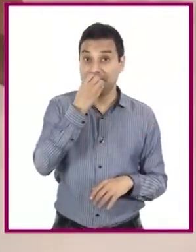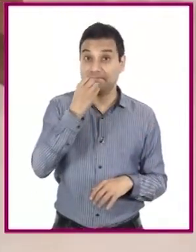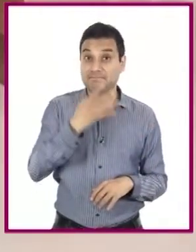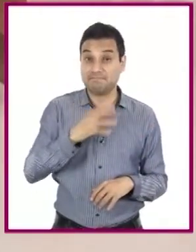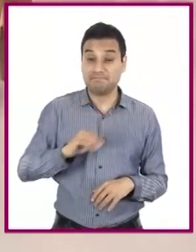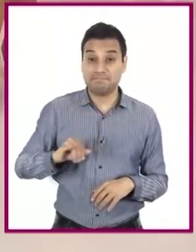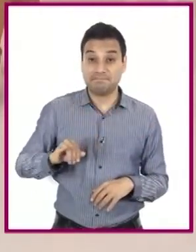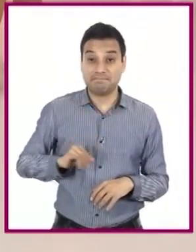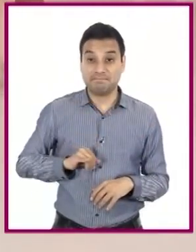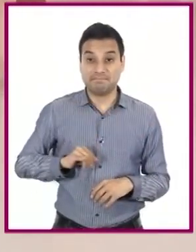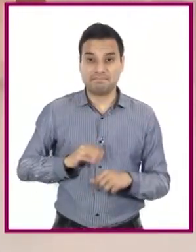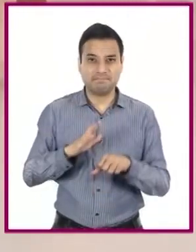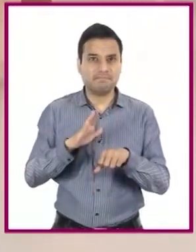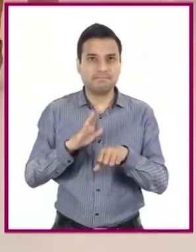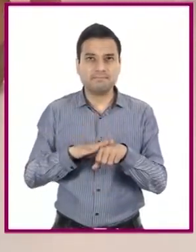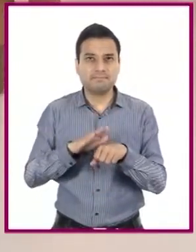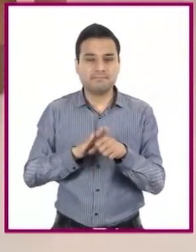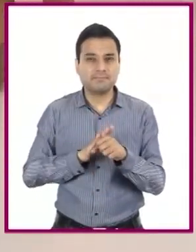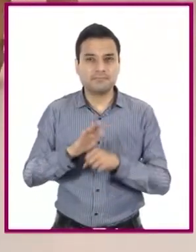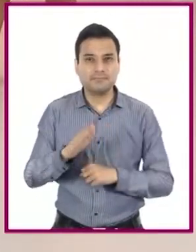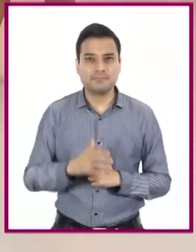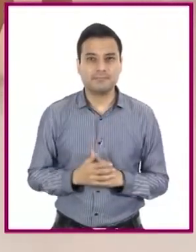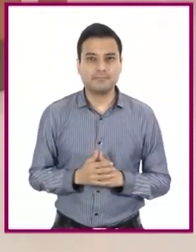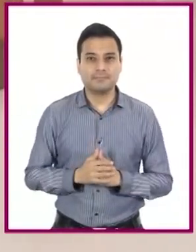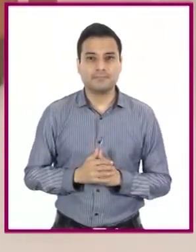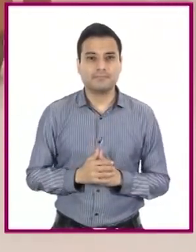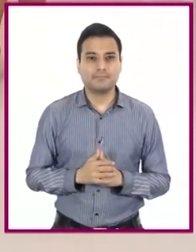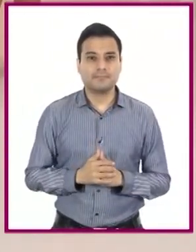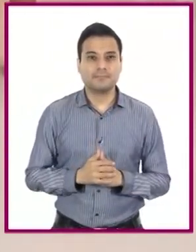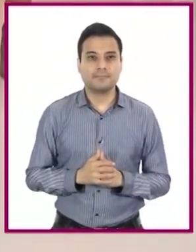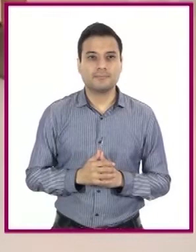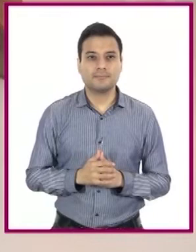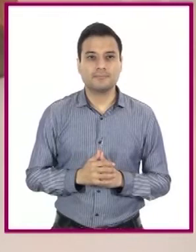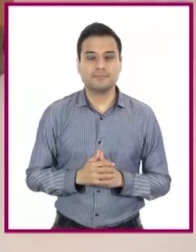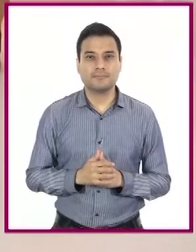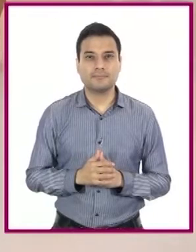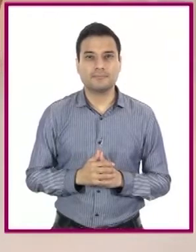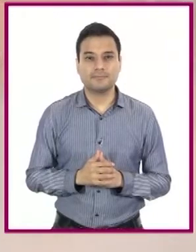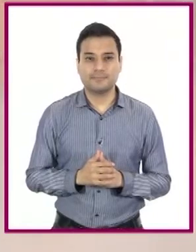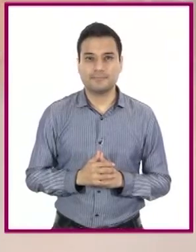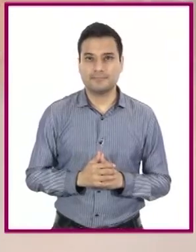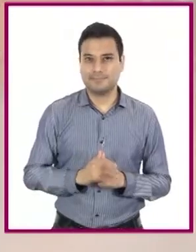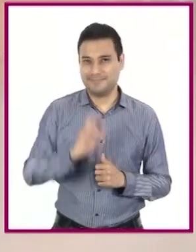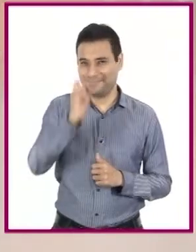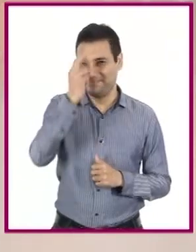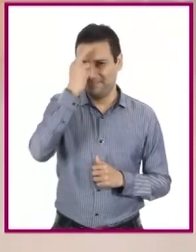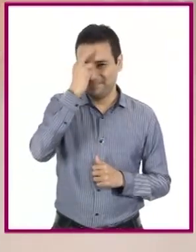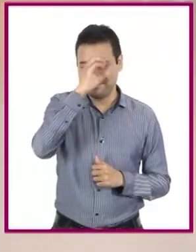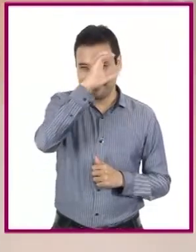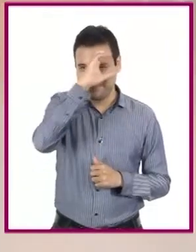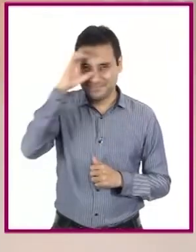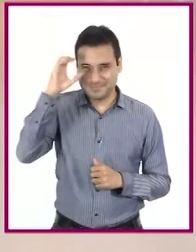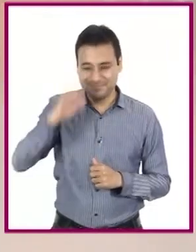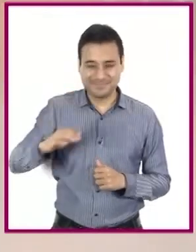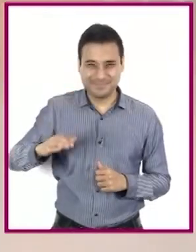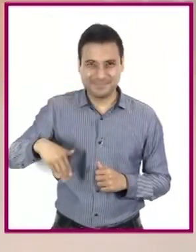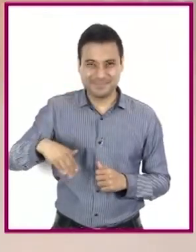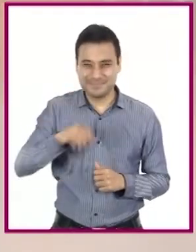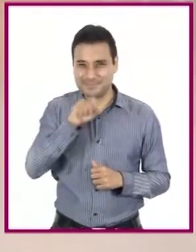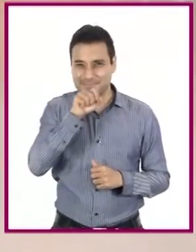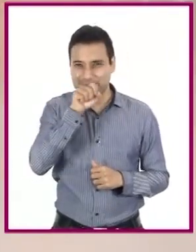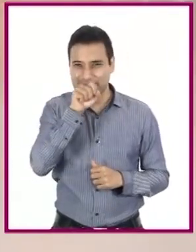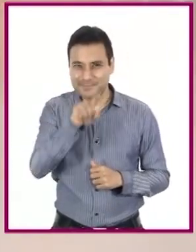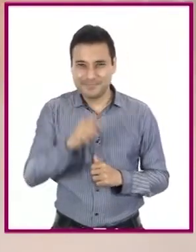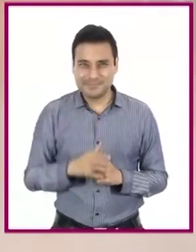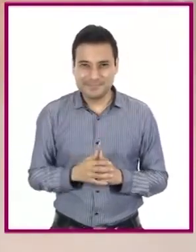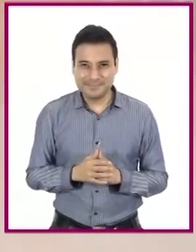Ahora... ¡Más! Como hicimos con nuestra fotografía, ¿recuerdas que pusimos un plástico? Claro. Vamos a imaginar